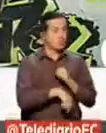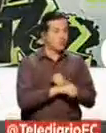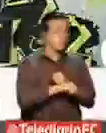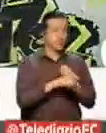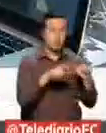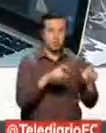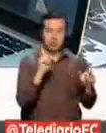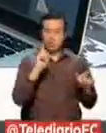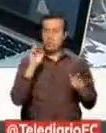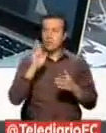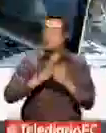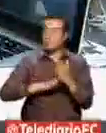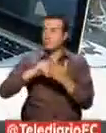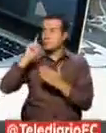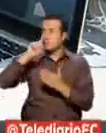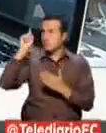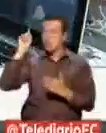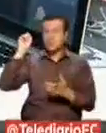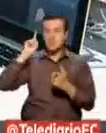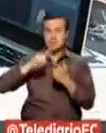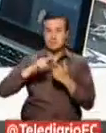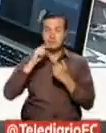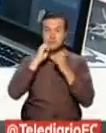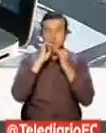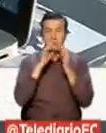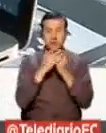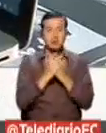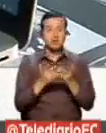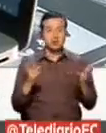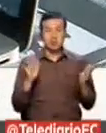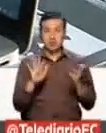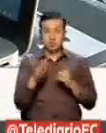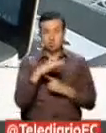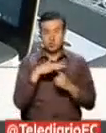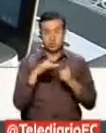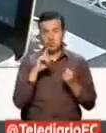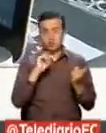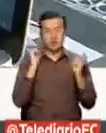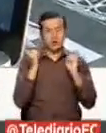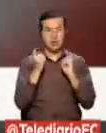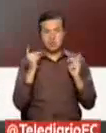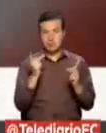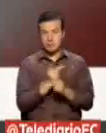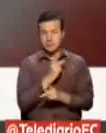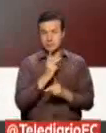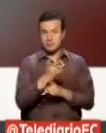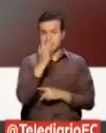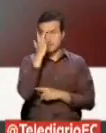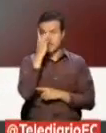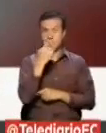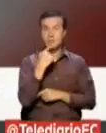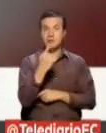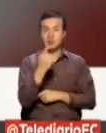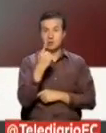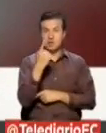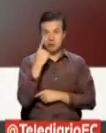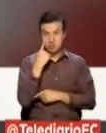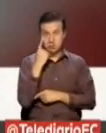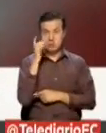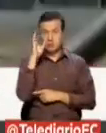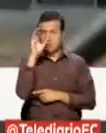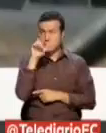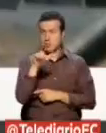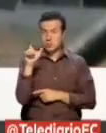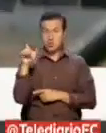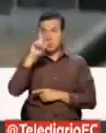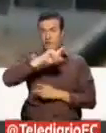a la pared. Y señala que desde principios de septiembre de este año, su situación cambió radicalmente, cuando se ofreció una recompensa para dar con los jóvenes